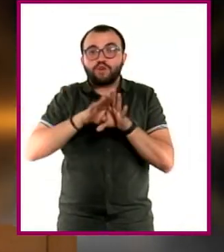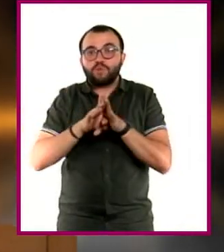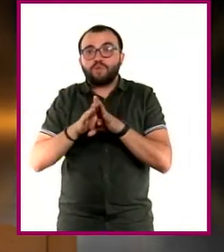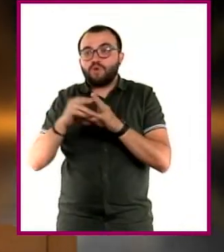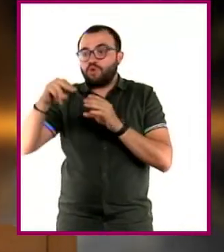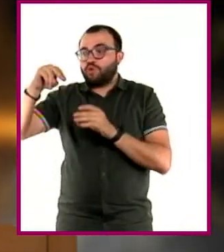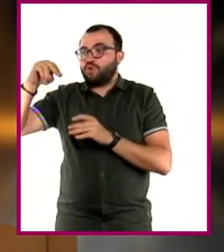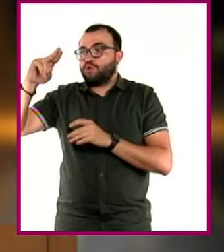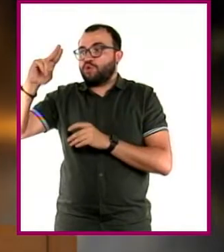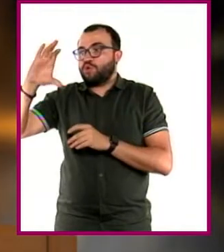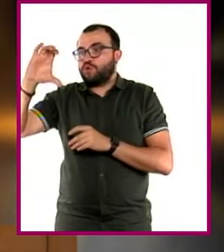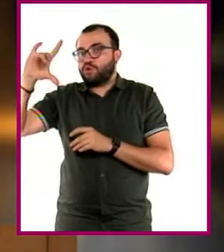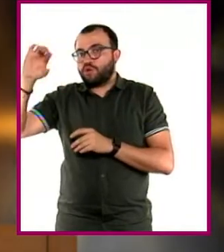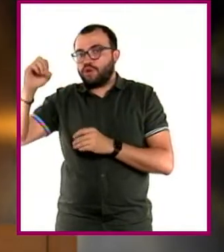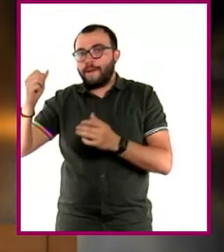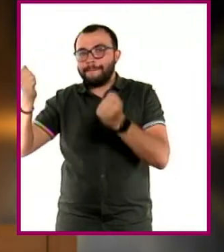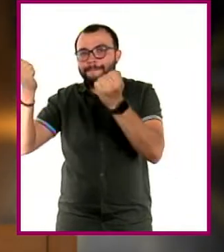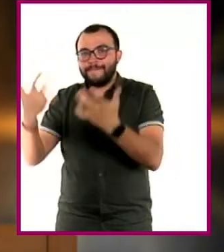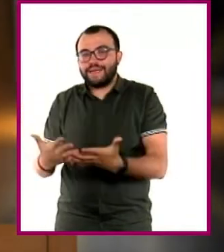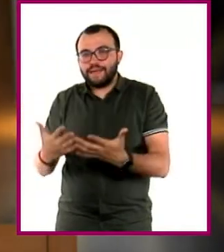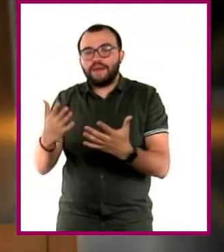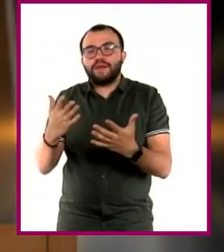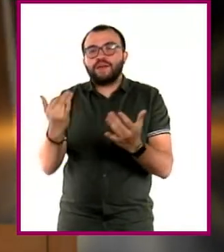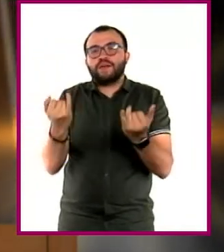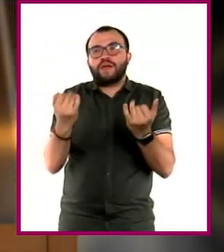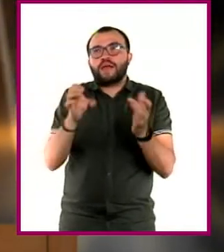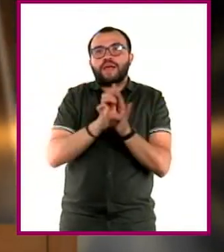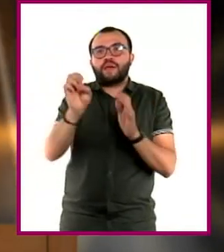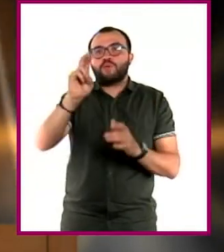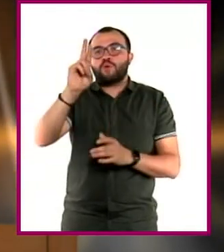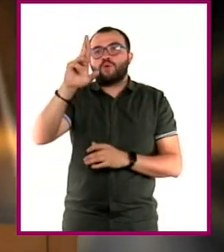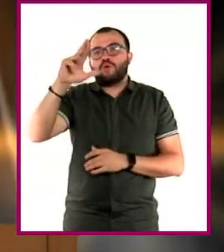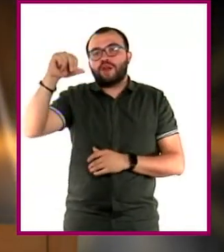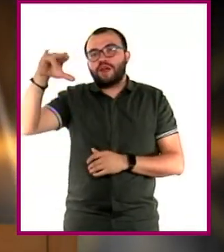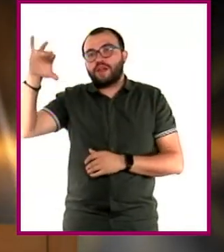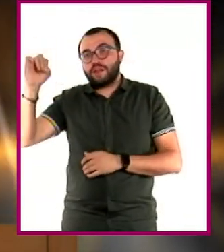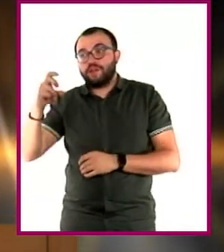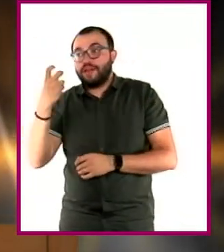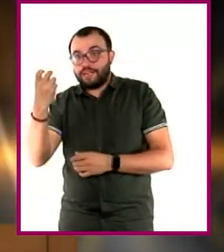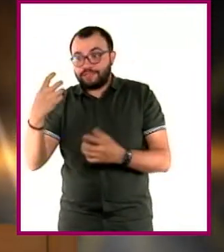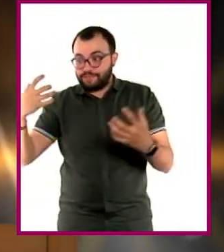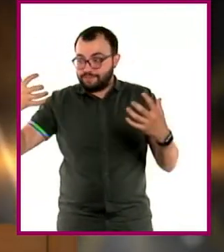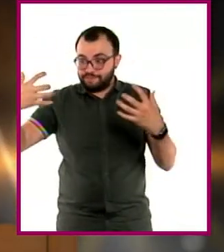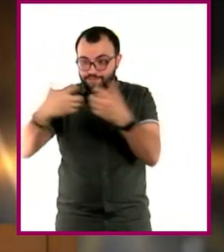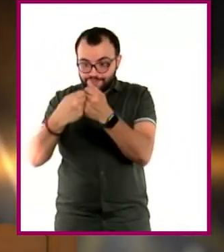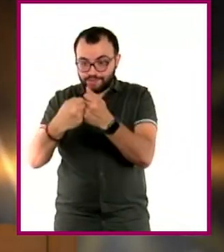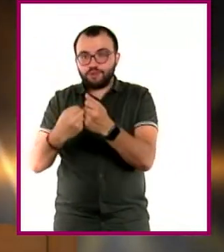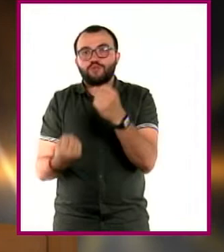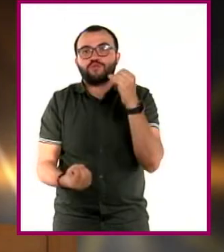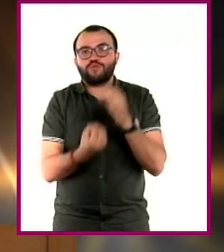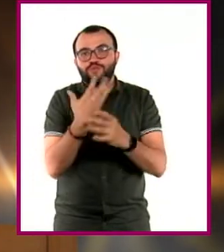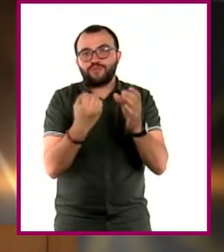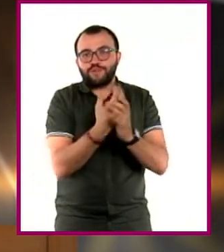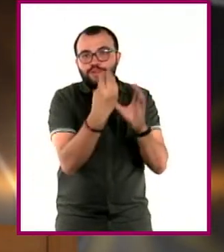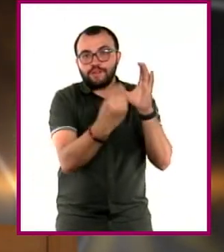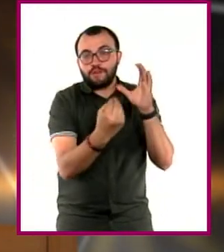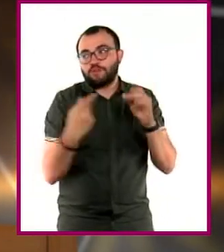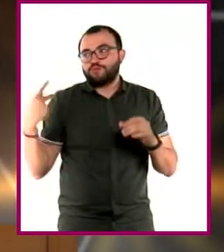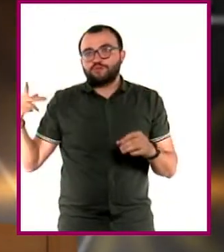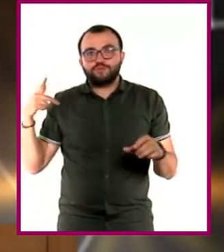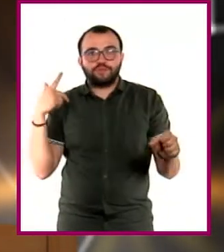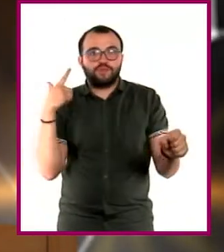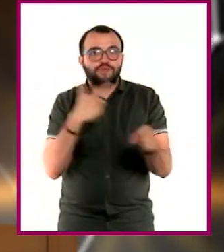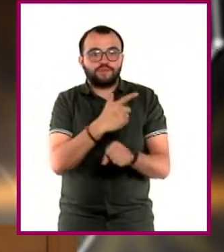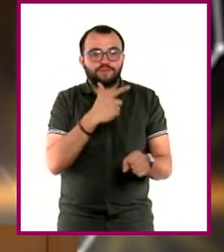pesados, como el uranio. Así, de esa colisión se formaron los nuevos elementos que él descubrió.